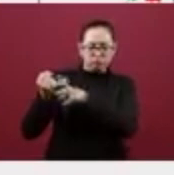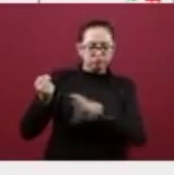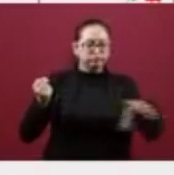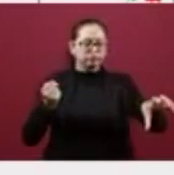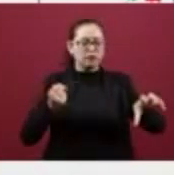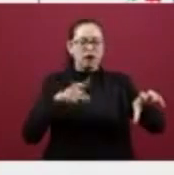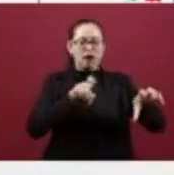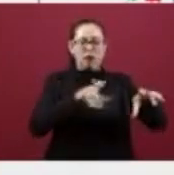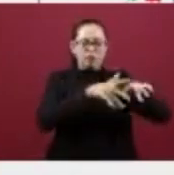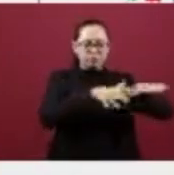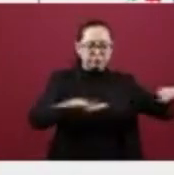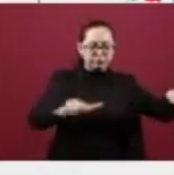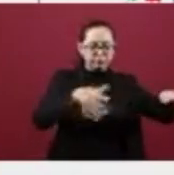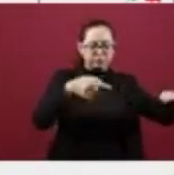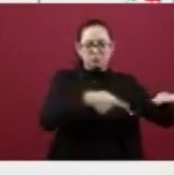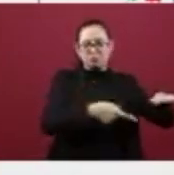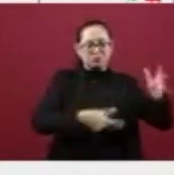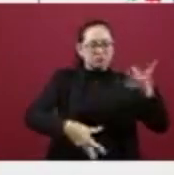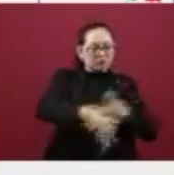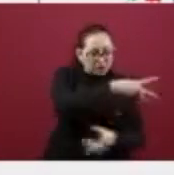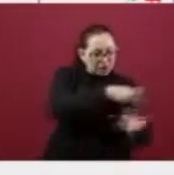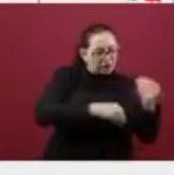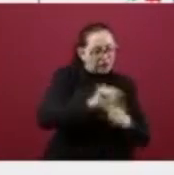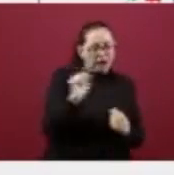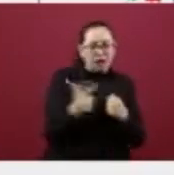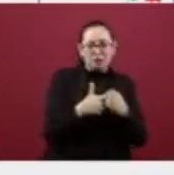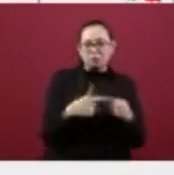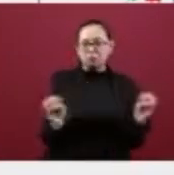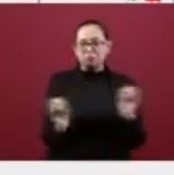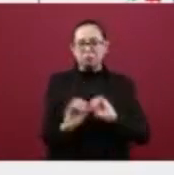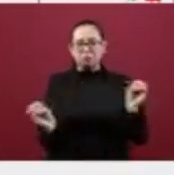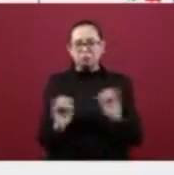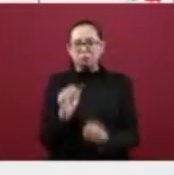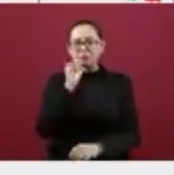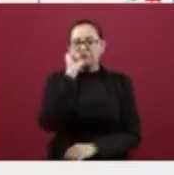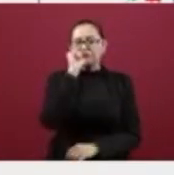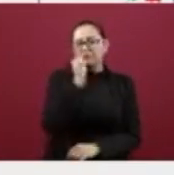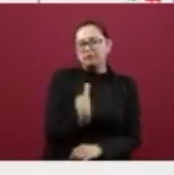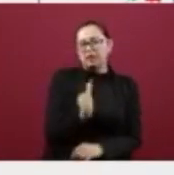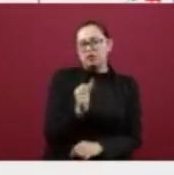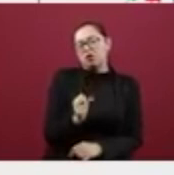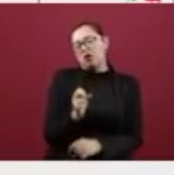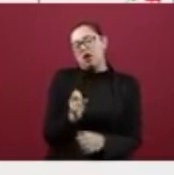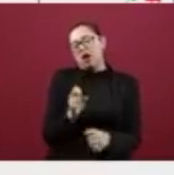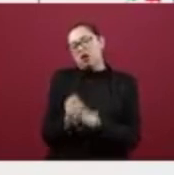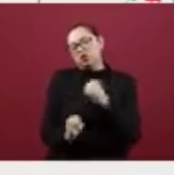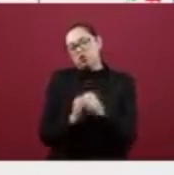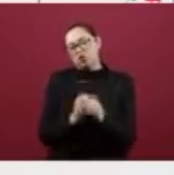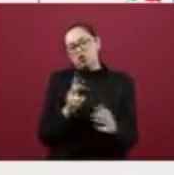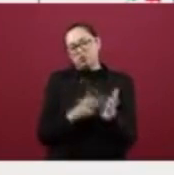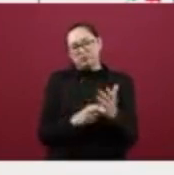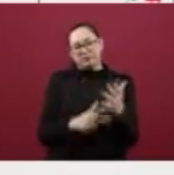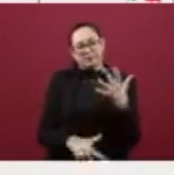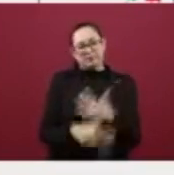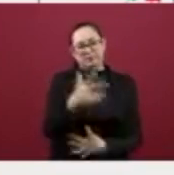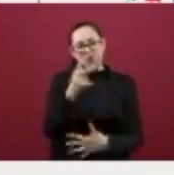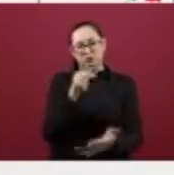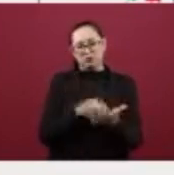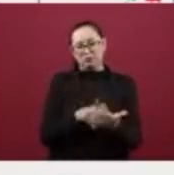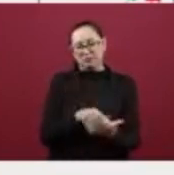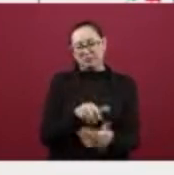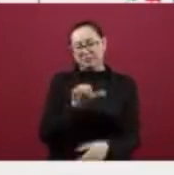realmente no hubo recuperación de reservas y fueron el año 2015 y el 2016 los más